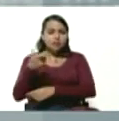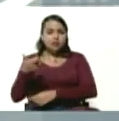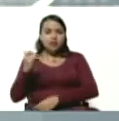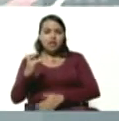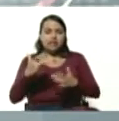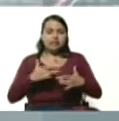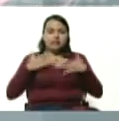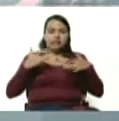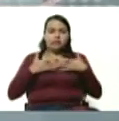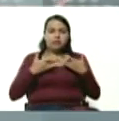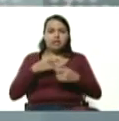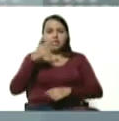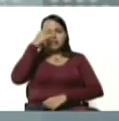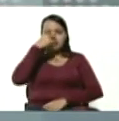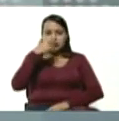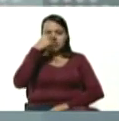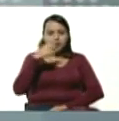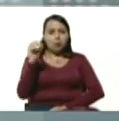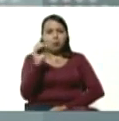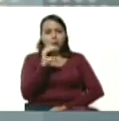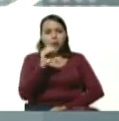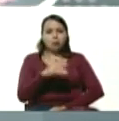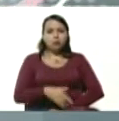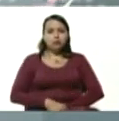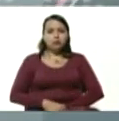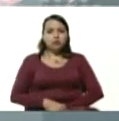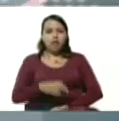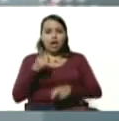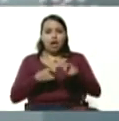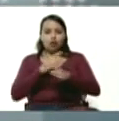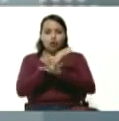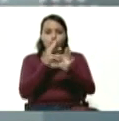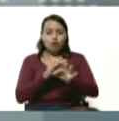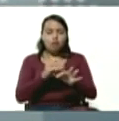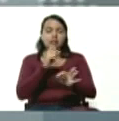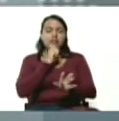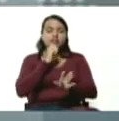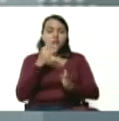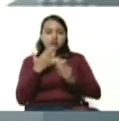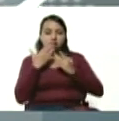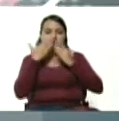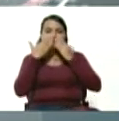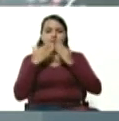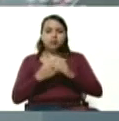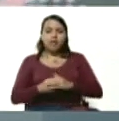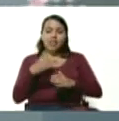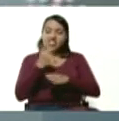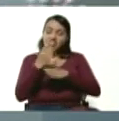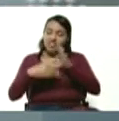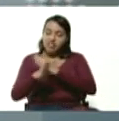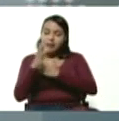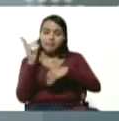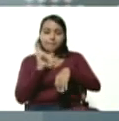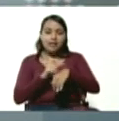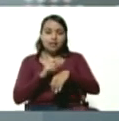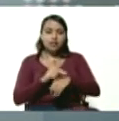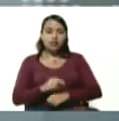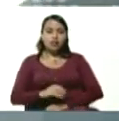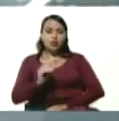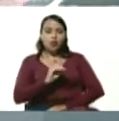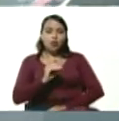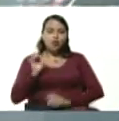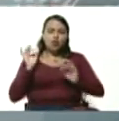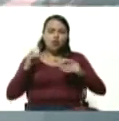síntomas de gripe o si presenta alguna forma de dificultad respiratoria dolor toráctico aumento de la